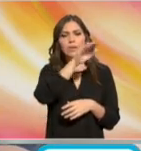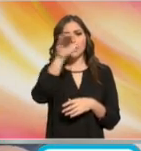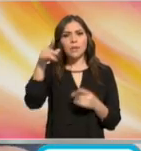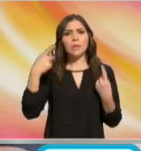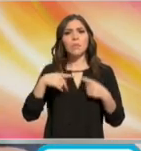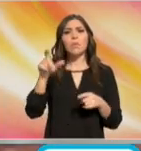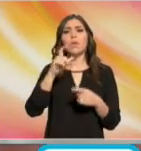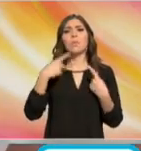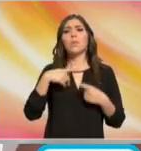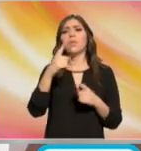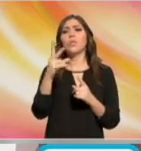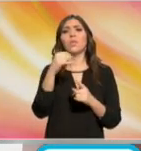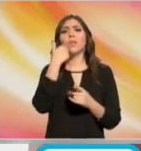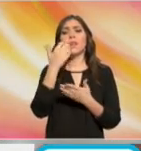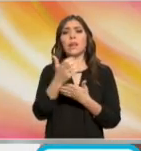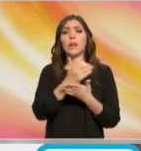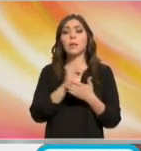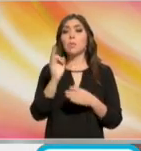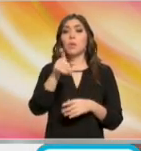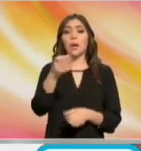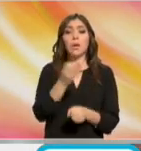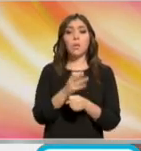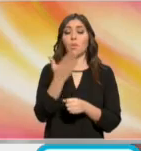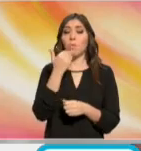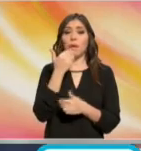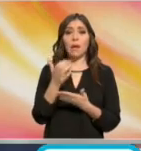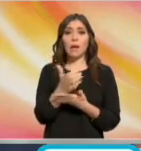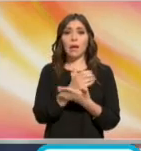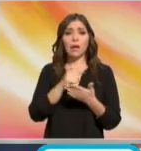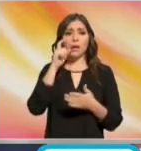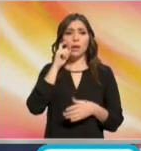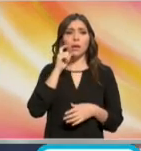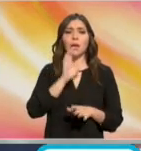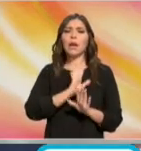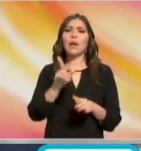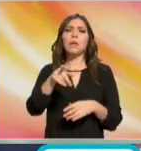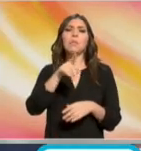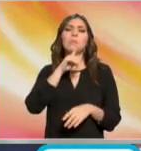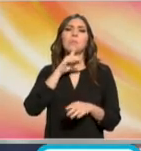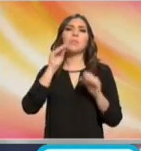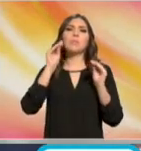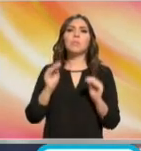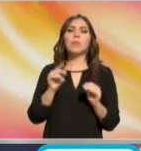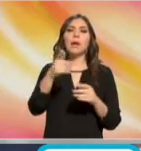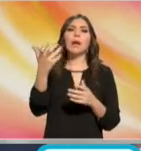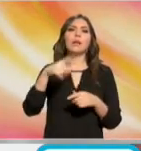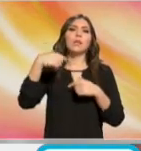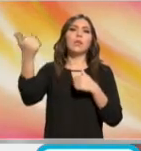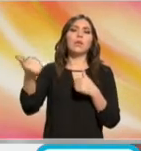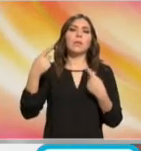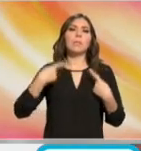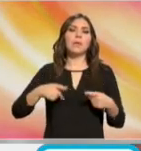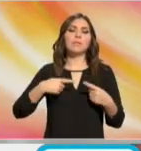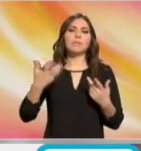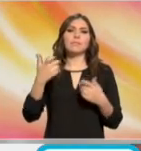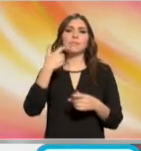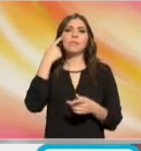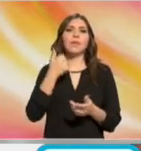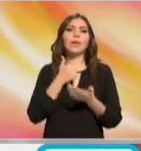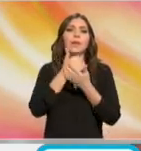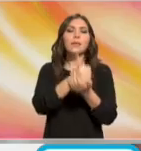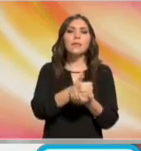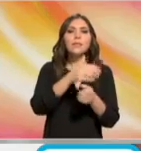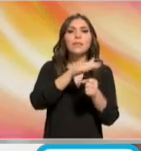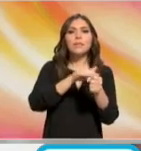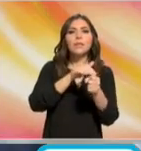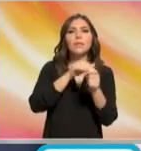desganadas en la relación, que a lo mejor si el deseo no está presente, se pongan flojitos y cooperando, o flojitas y cooperando, que permitan a lo mejor la entrada de la